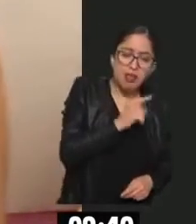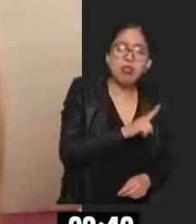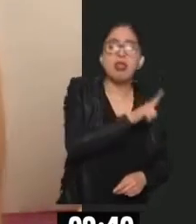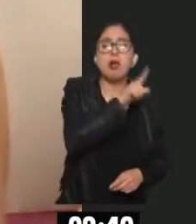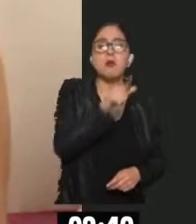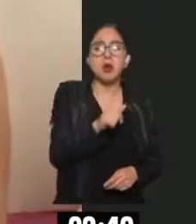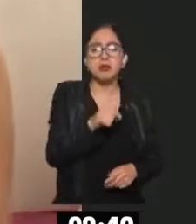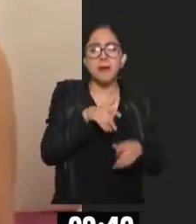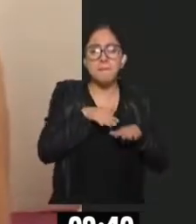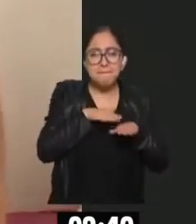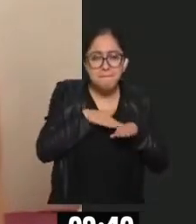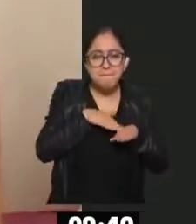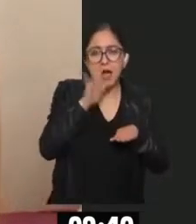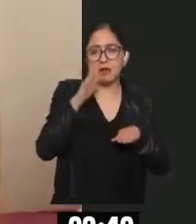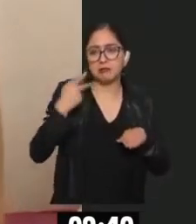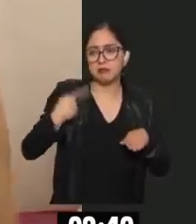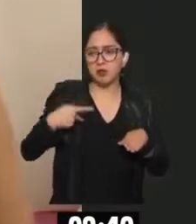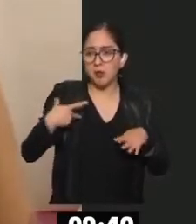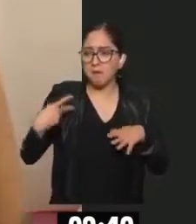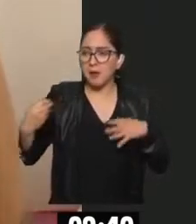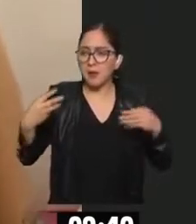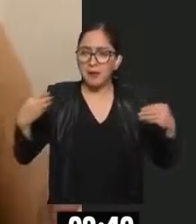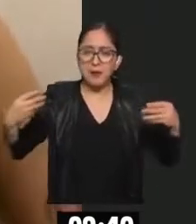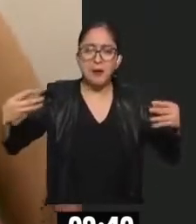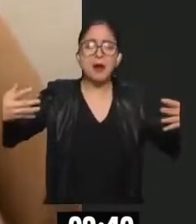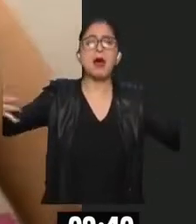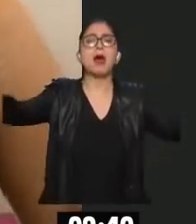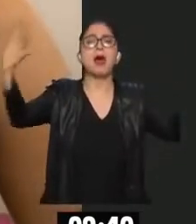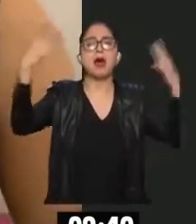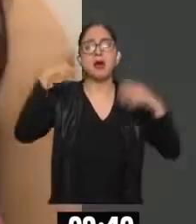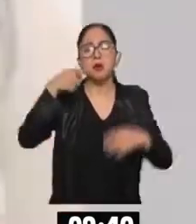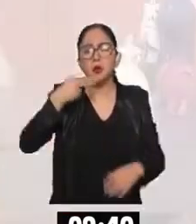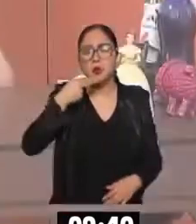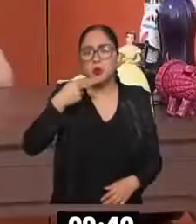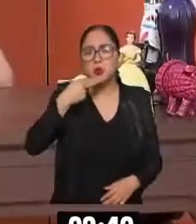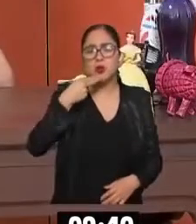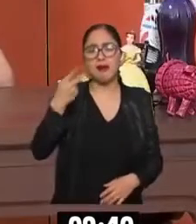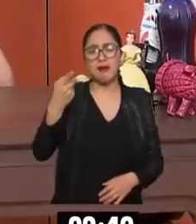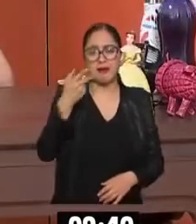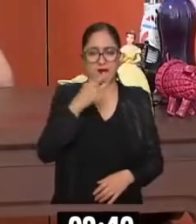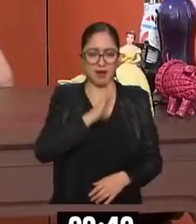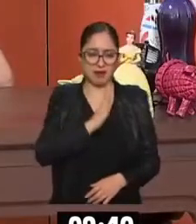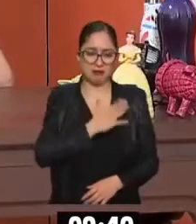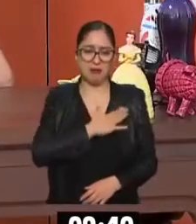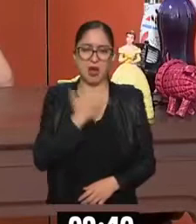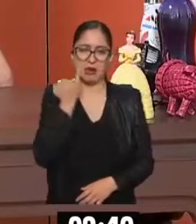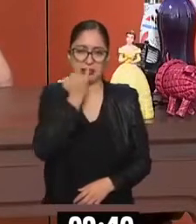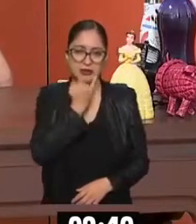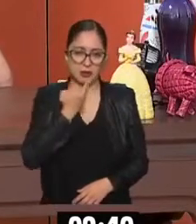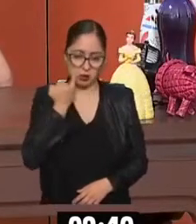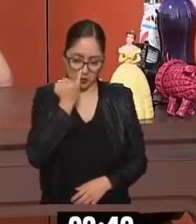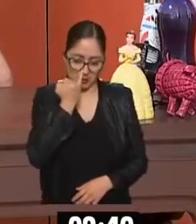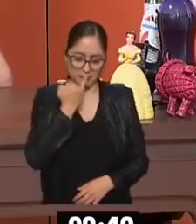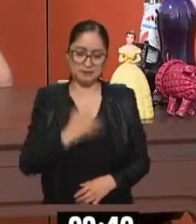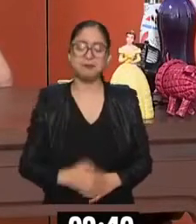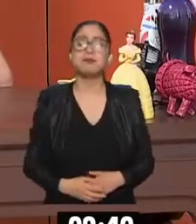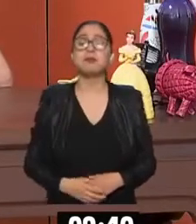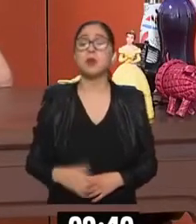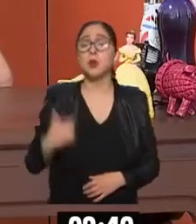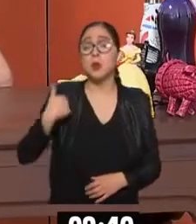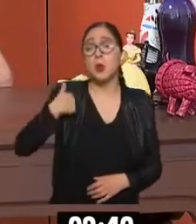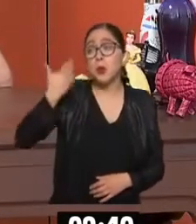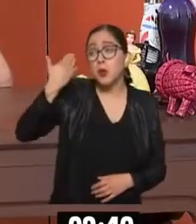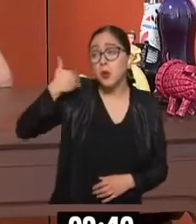de podcast en español. Pero la neta es que pues yo viví el primer repunte de los podcasts. Tenía un podcast